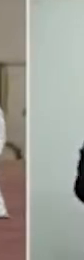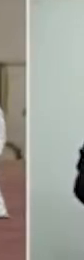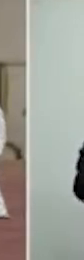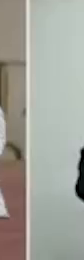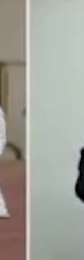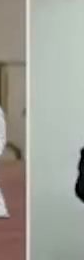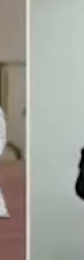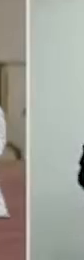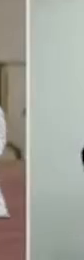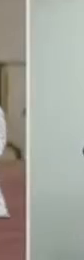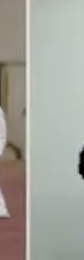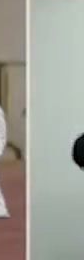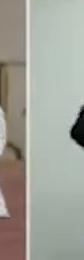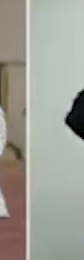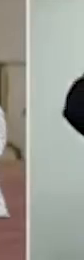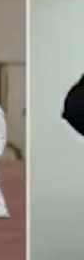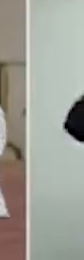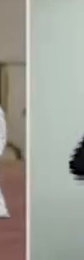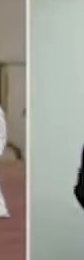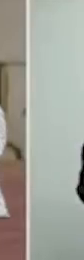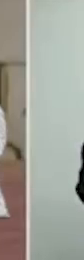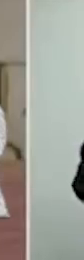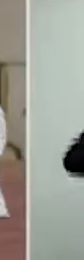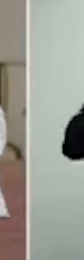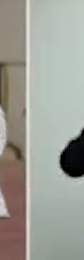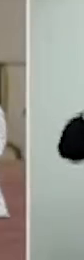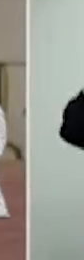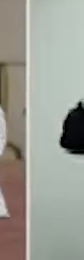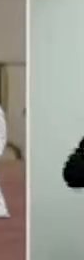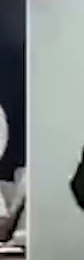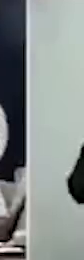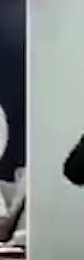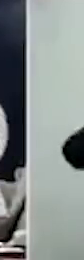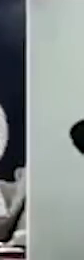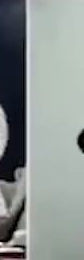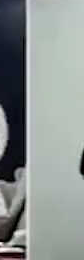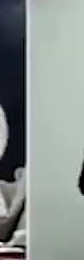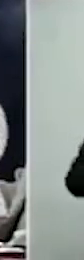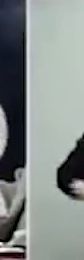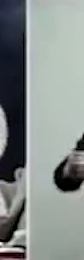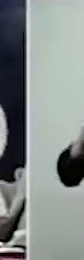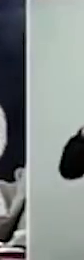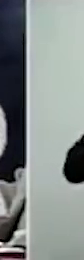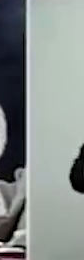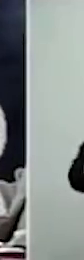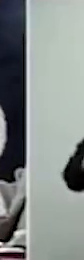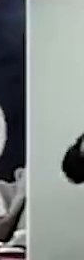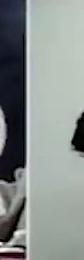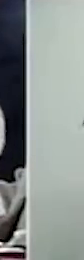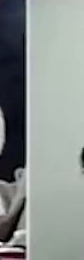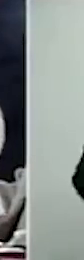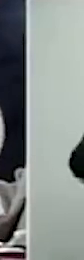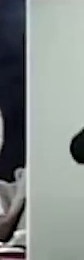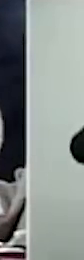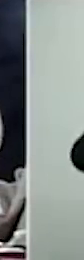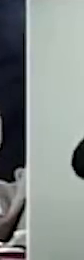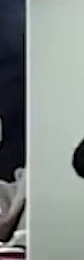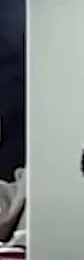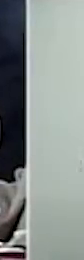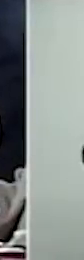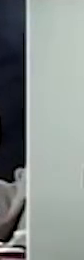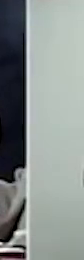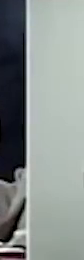afirmar categóricamente que en el Poder Judicial de la Federación ya no hay corrupción tolerada